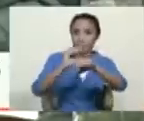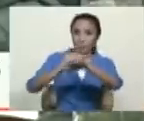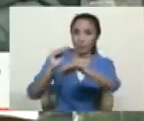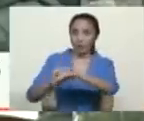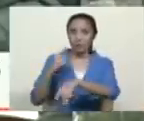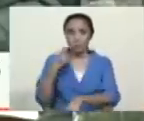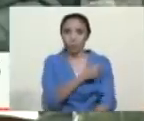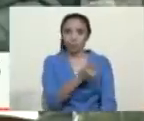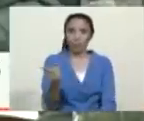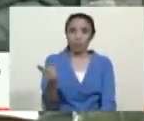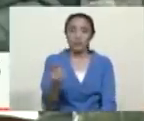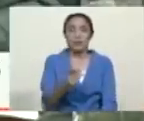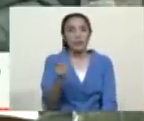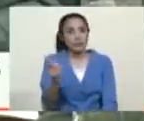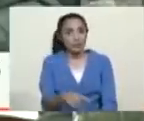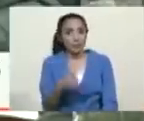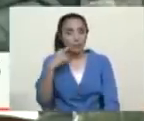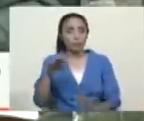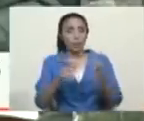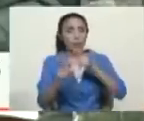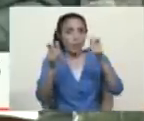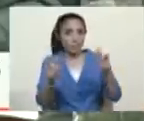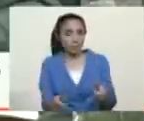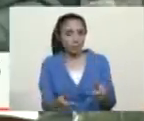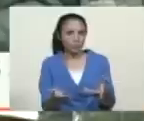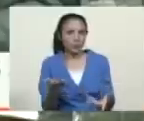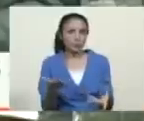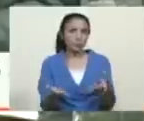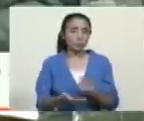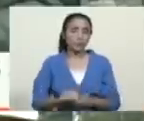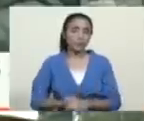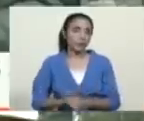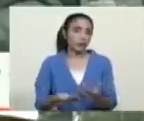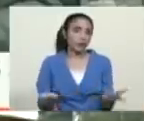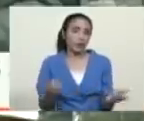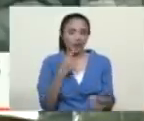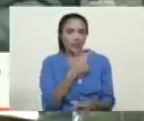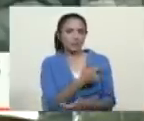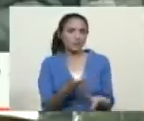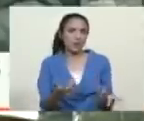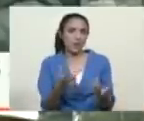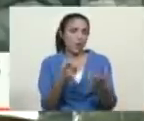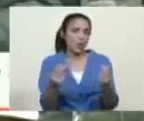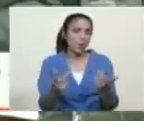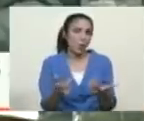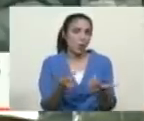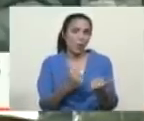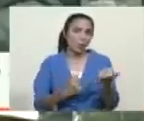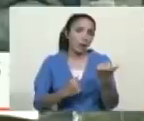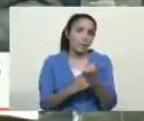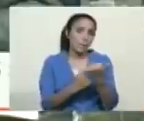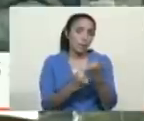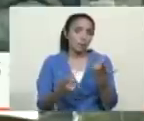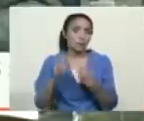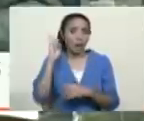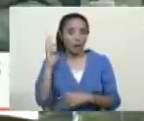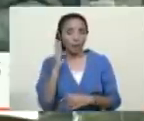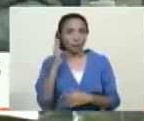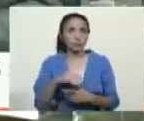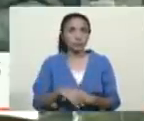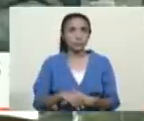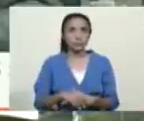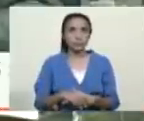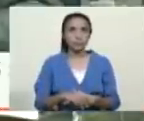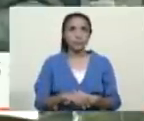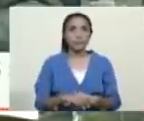ellos, es una advertencia para todos los que se niegan a seguirle el juego a Washington. Y los